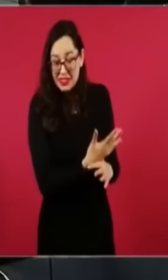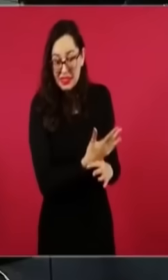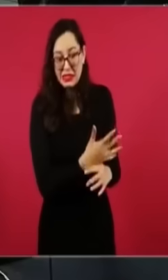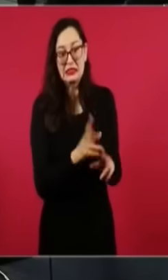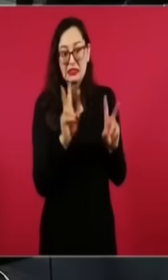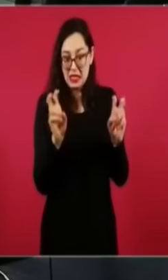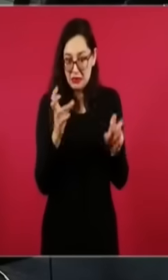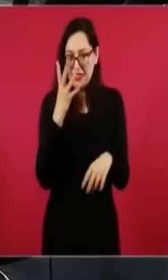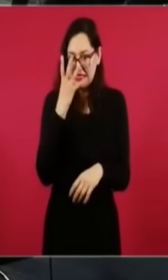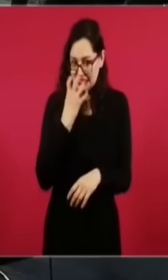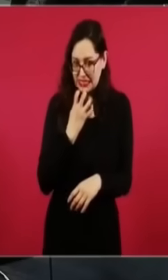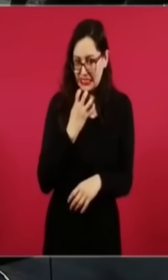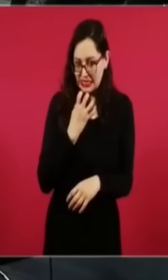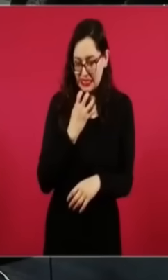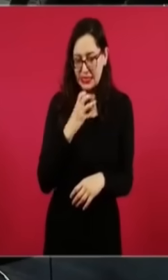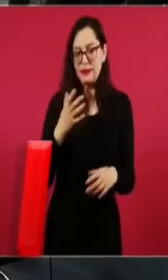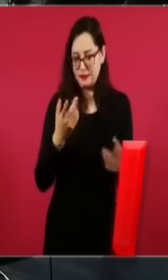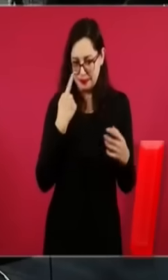Adelante.